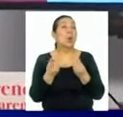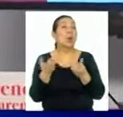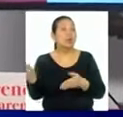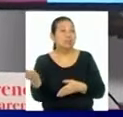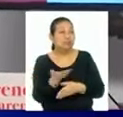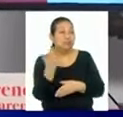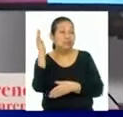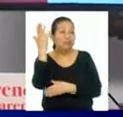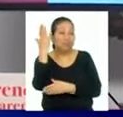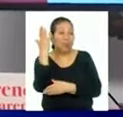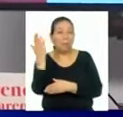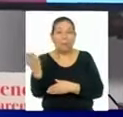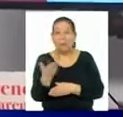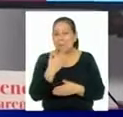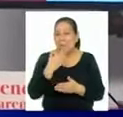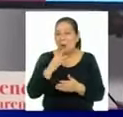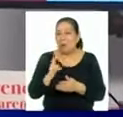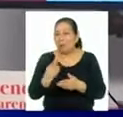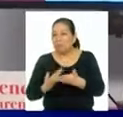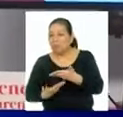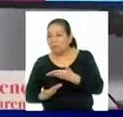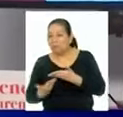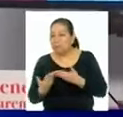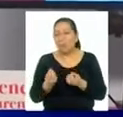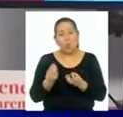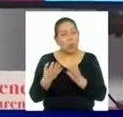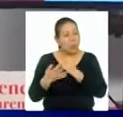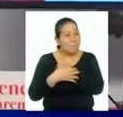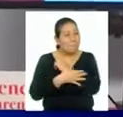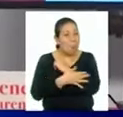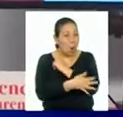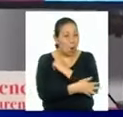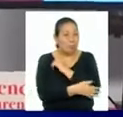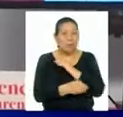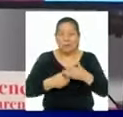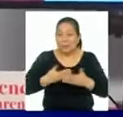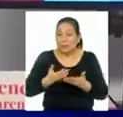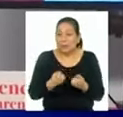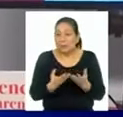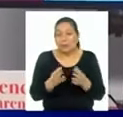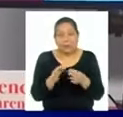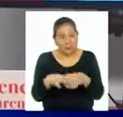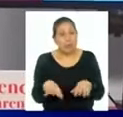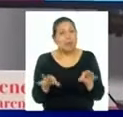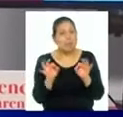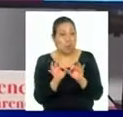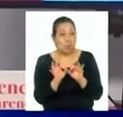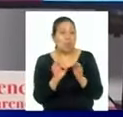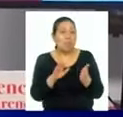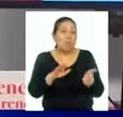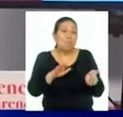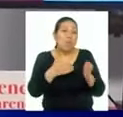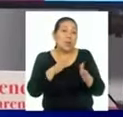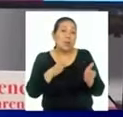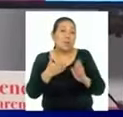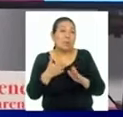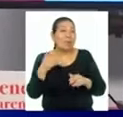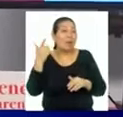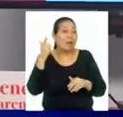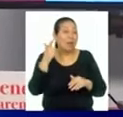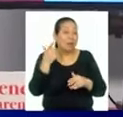ilegal, con la tala ilegal y también con un sector de pobreza. Allí se han producido una parte importante de muertes de